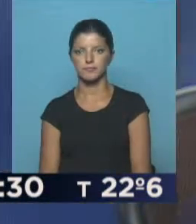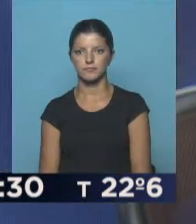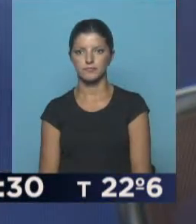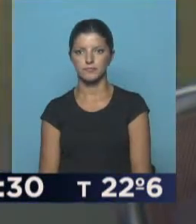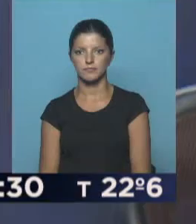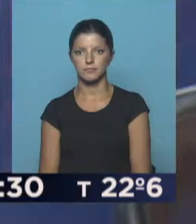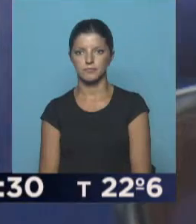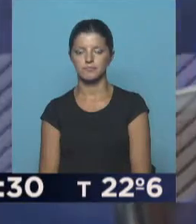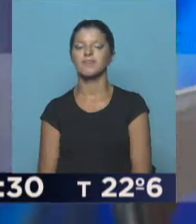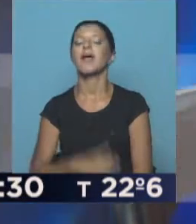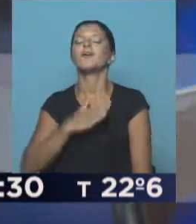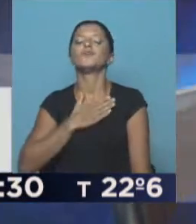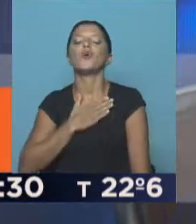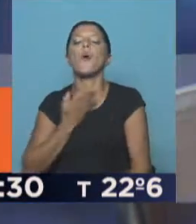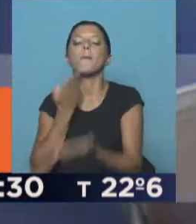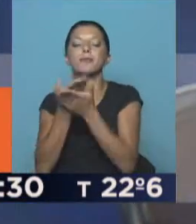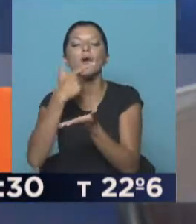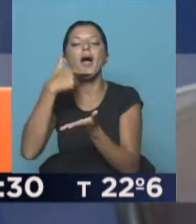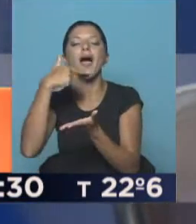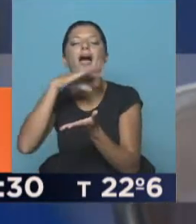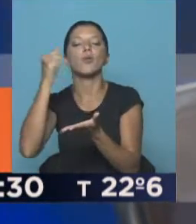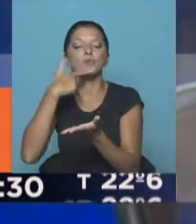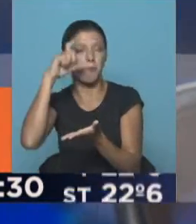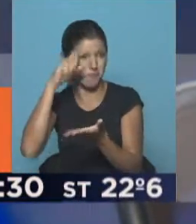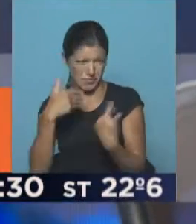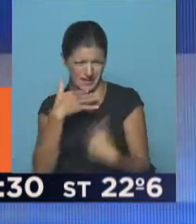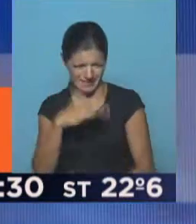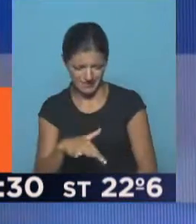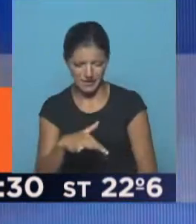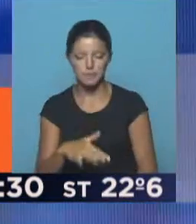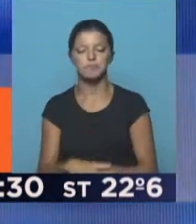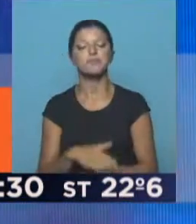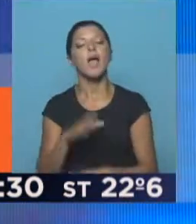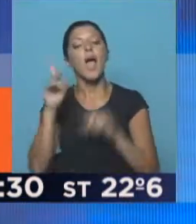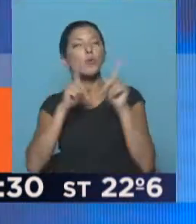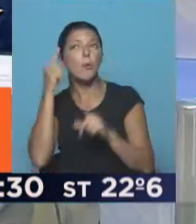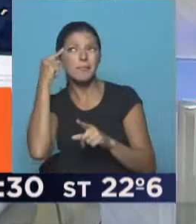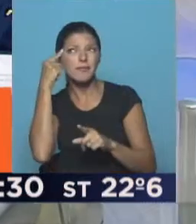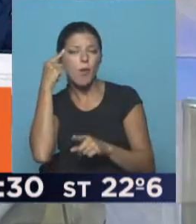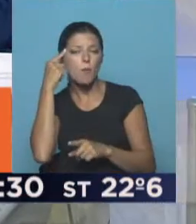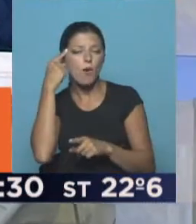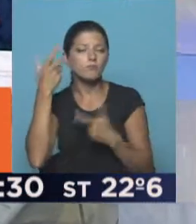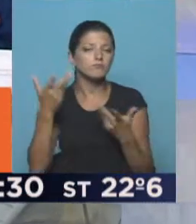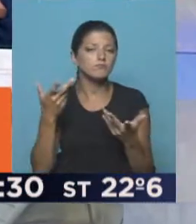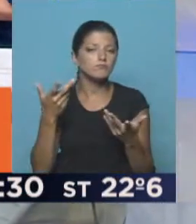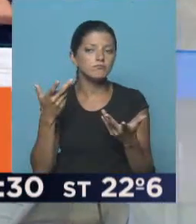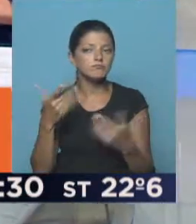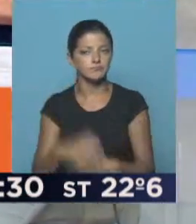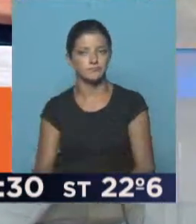Le voy a pedir a José Nathanson que me ayude a entender un poquito, porque lo que uno imaginaba, en todo caso, era que